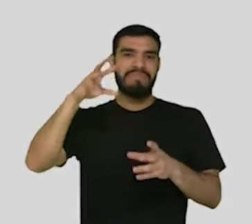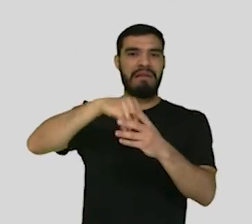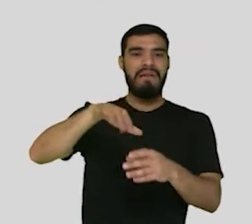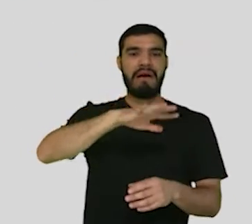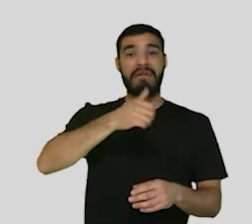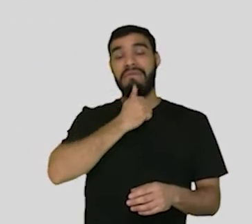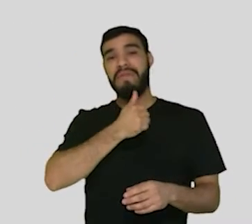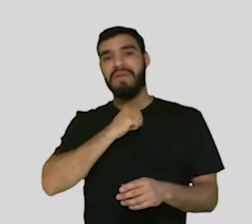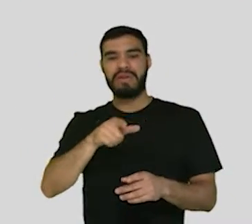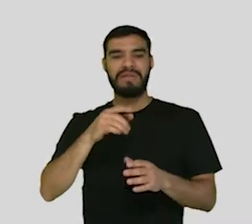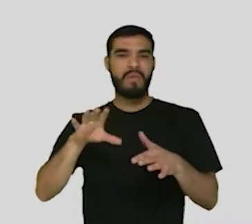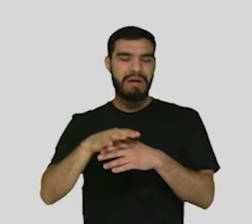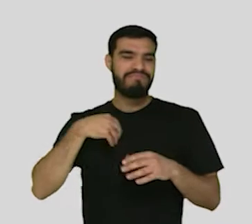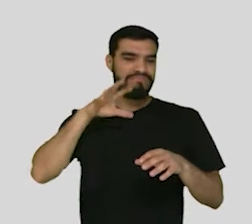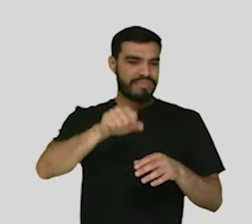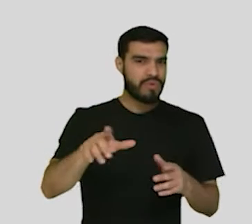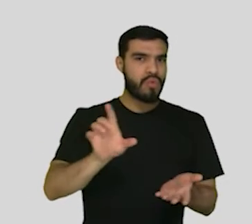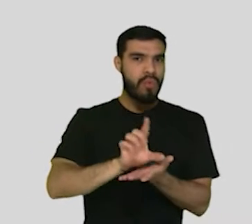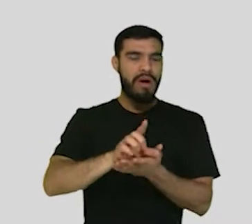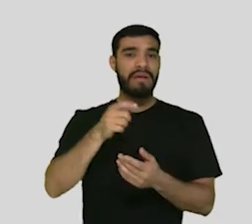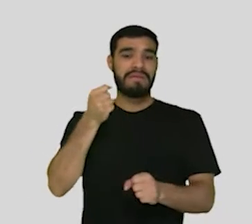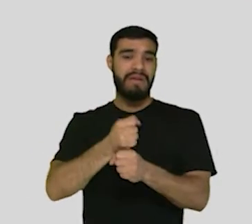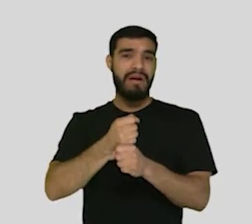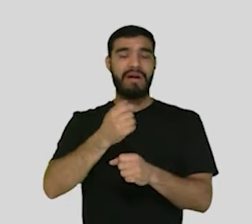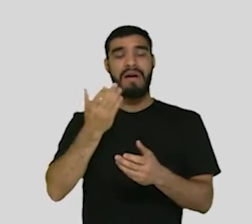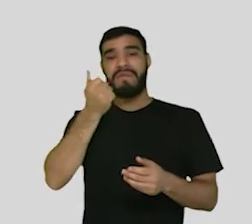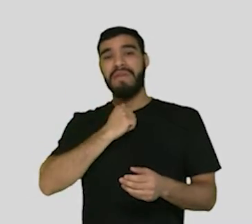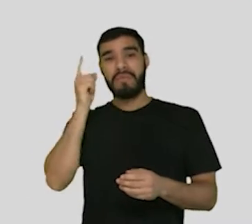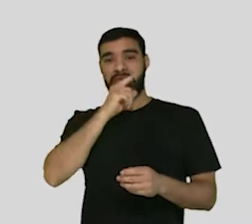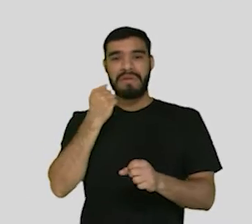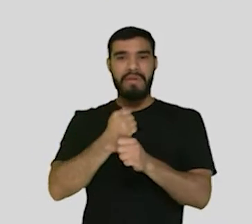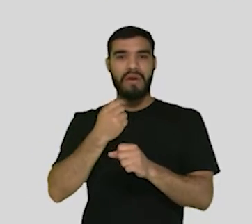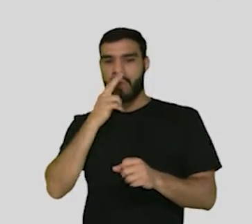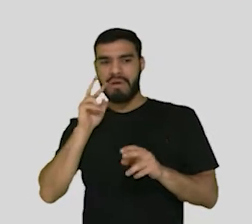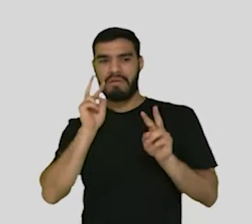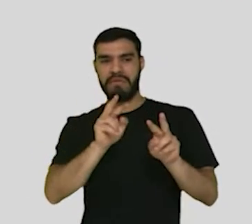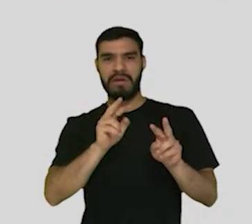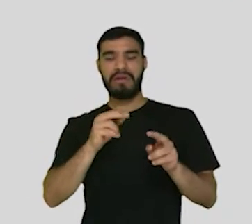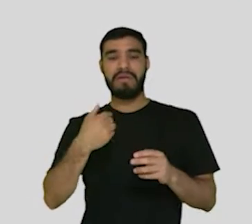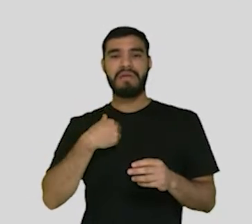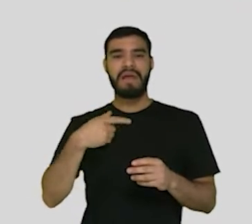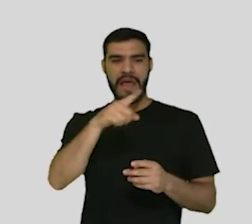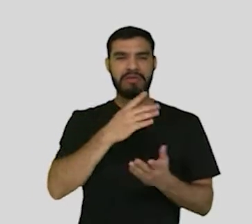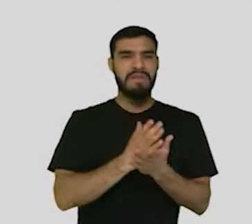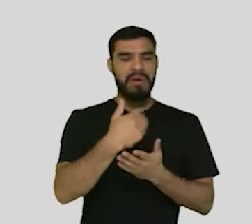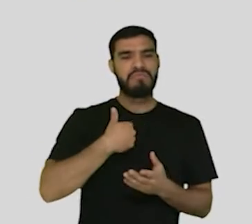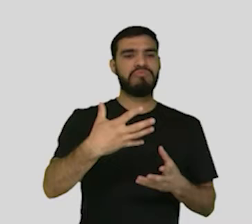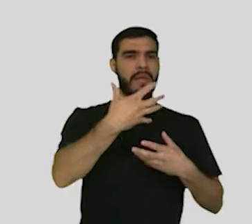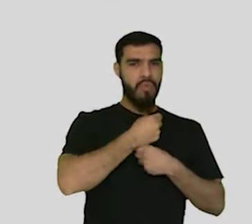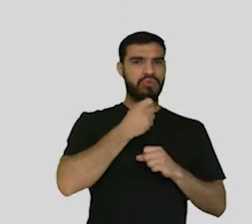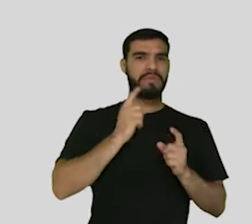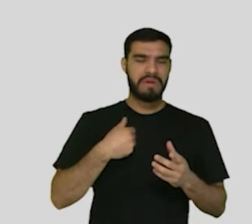Pabeía Yepa Upe Peningo Tapizá Ombapoba, Trans Ombapoba Yepa, Jetalle o.